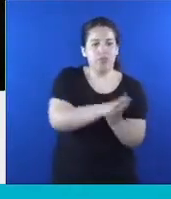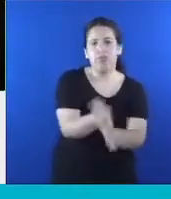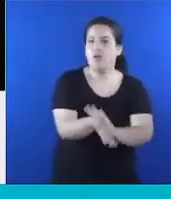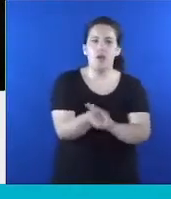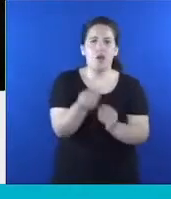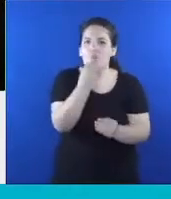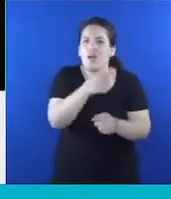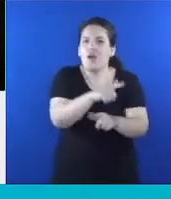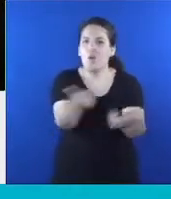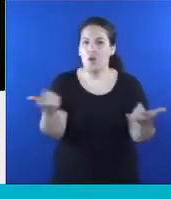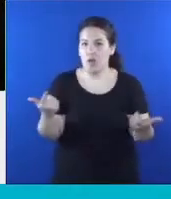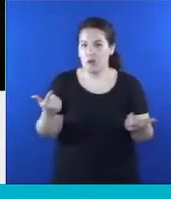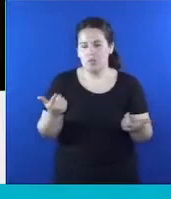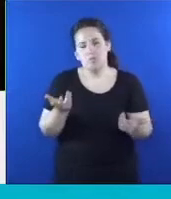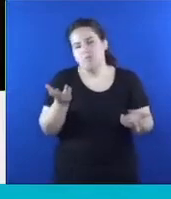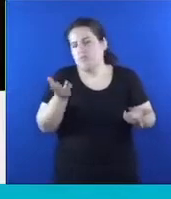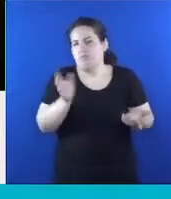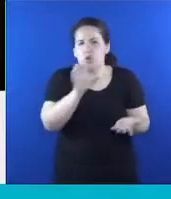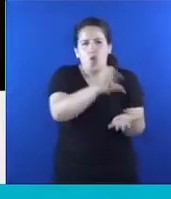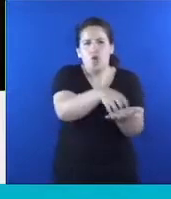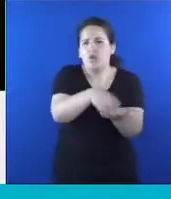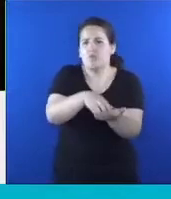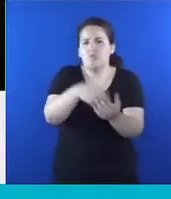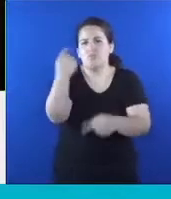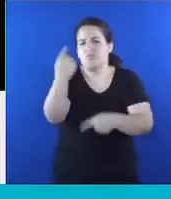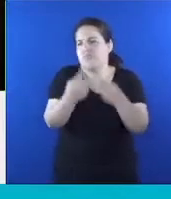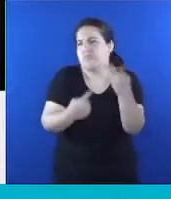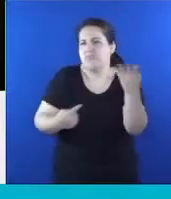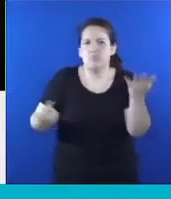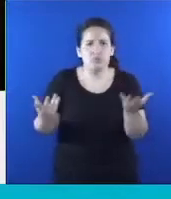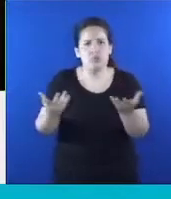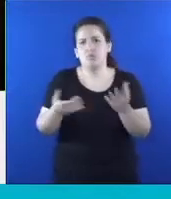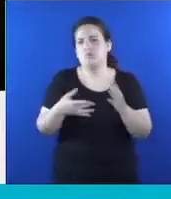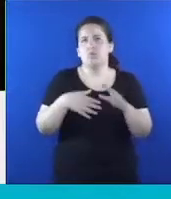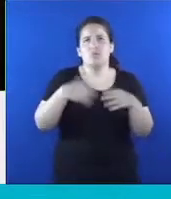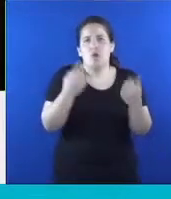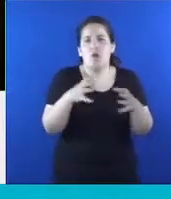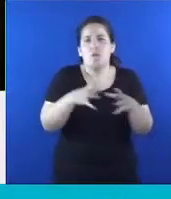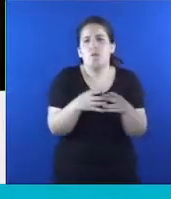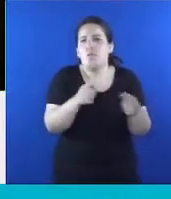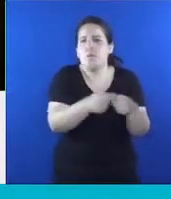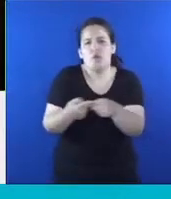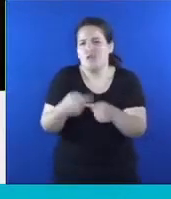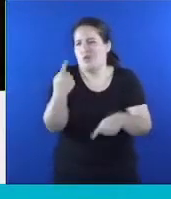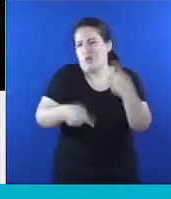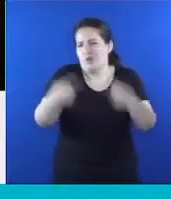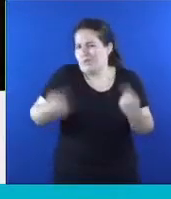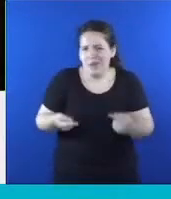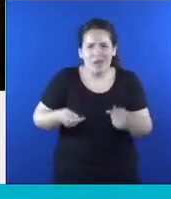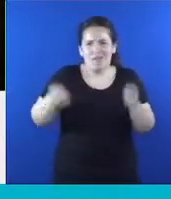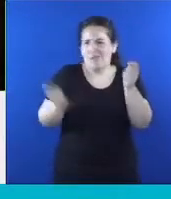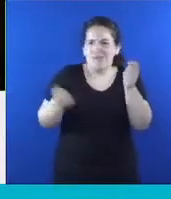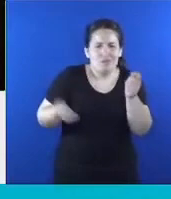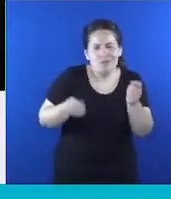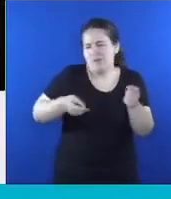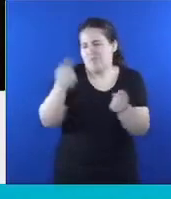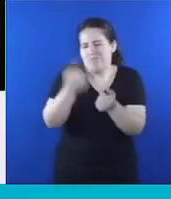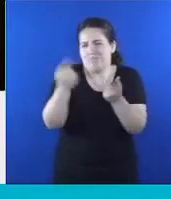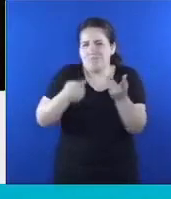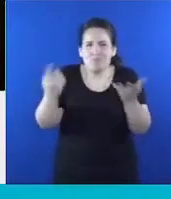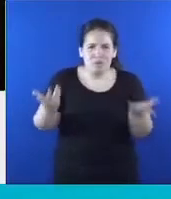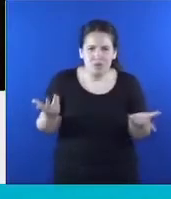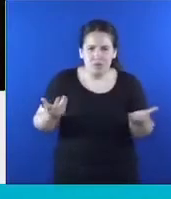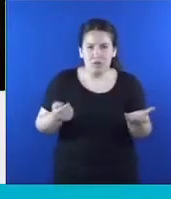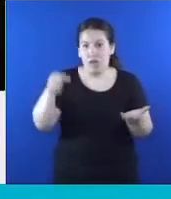organizaciones de todo tipo de orientación política sindical de de todo tipo de